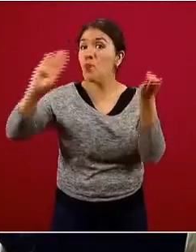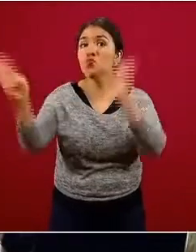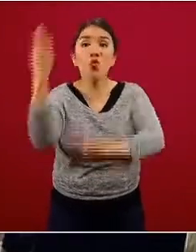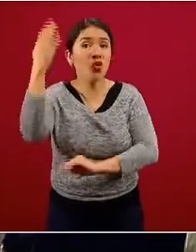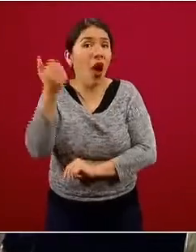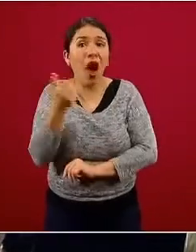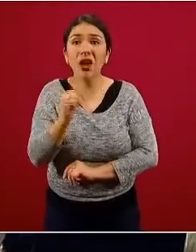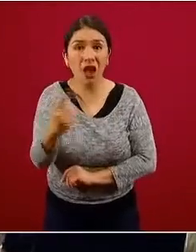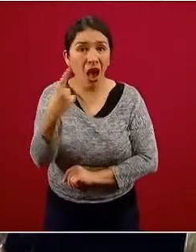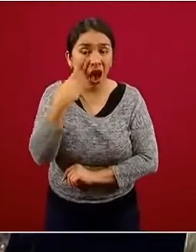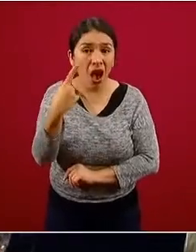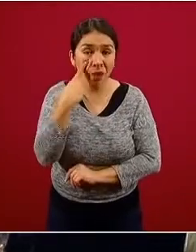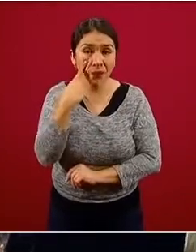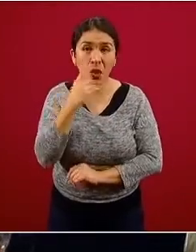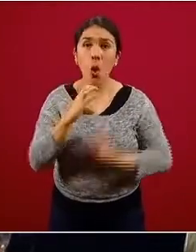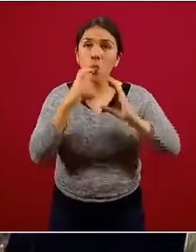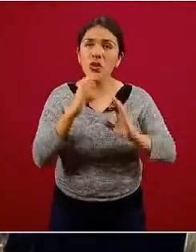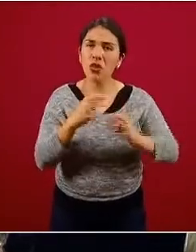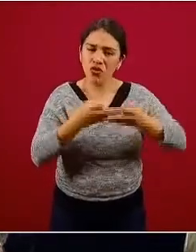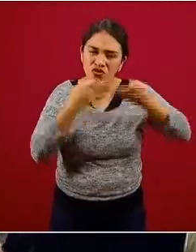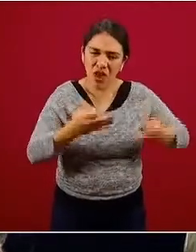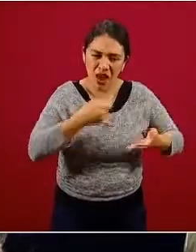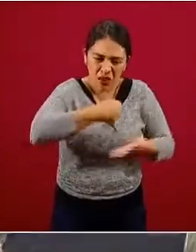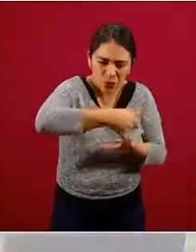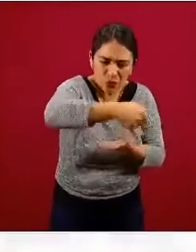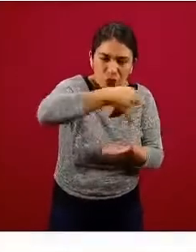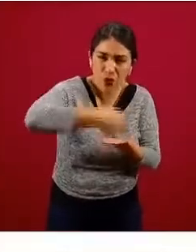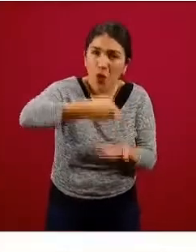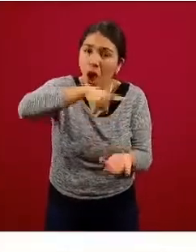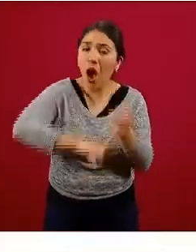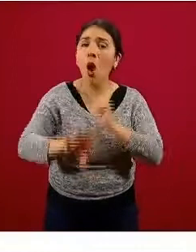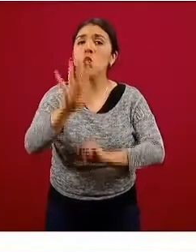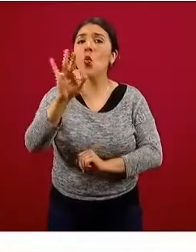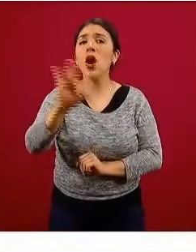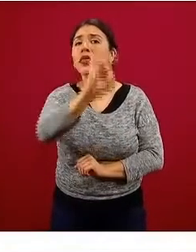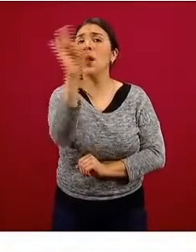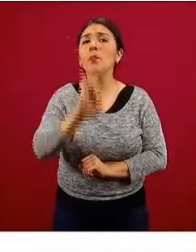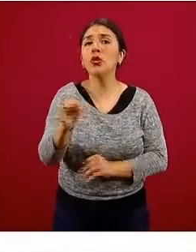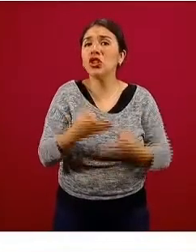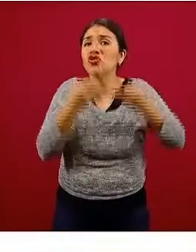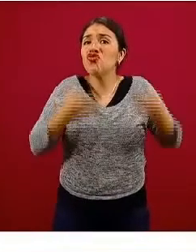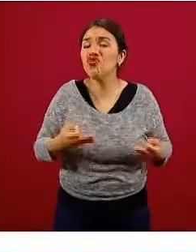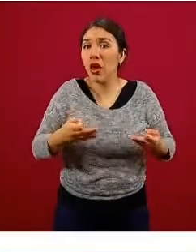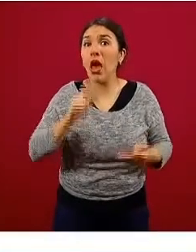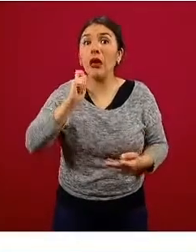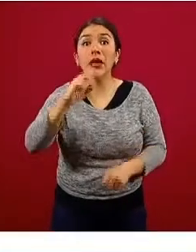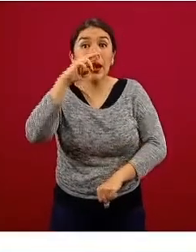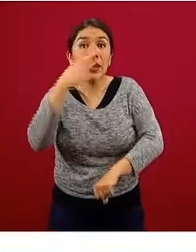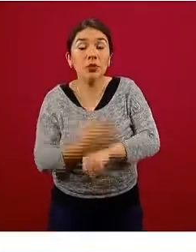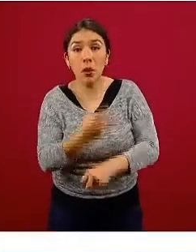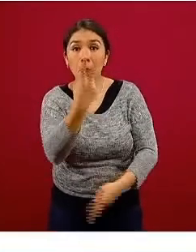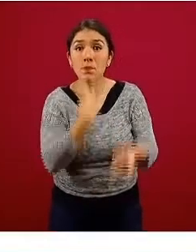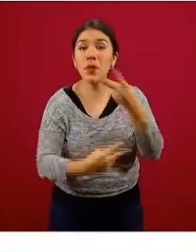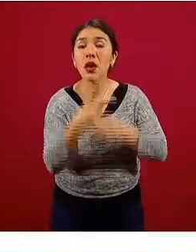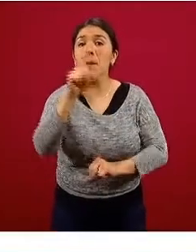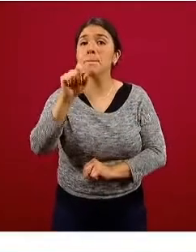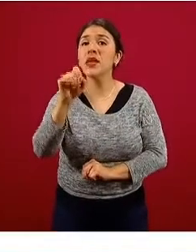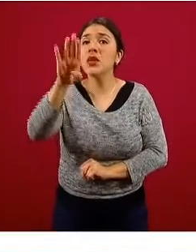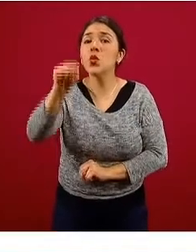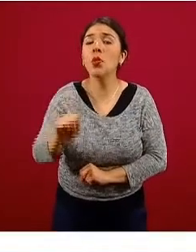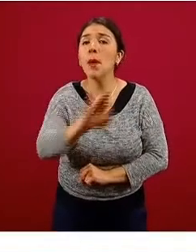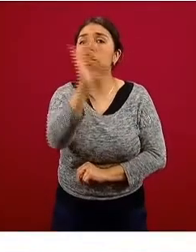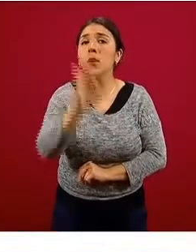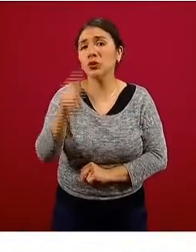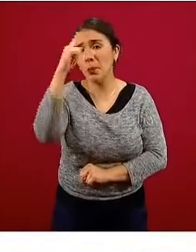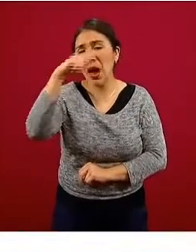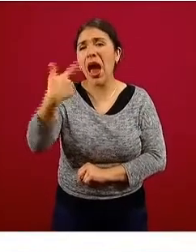mundial. La agricultura ocupa casi el 40% de la tierra. Es responsable de 29% de